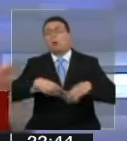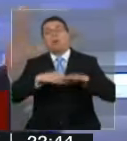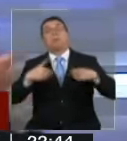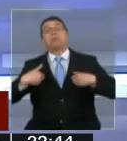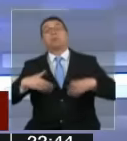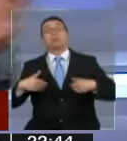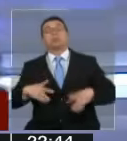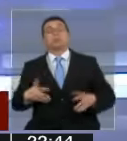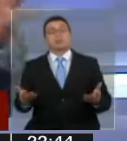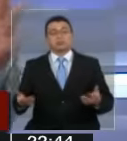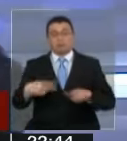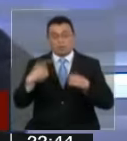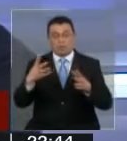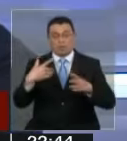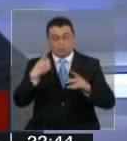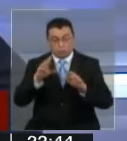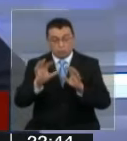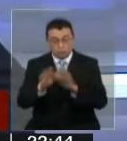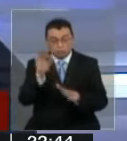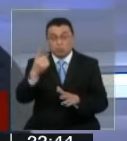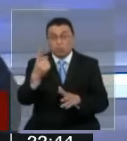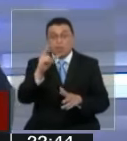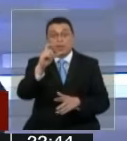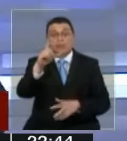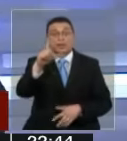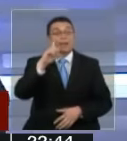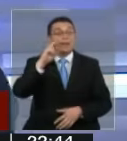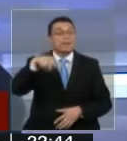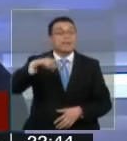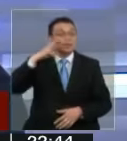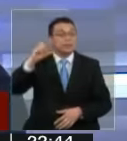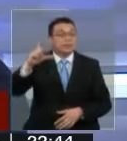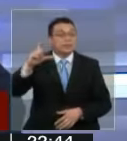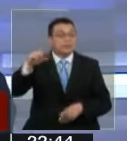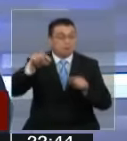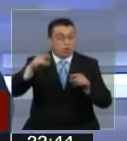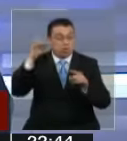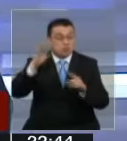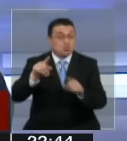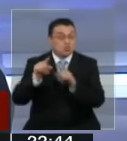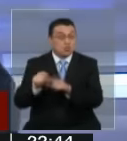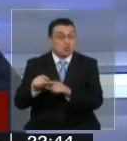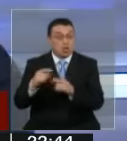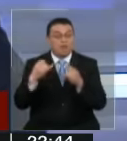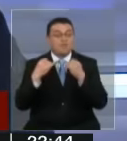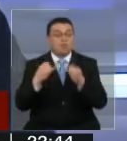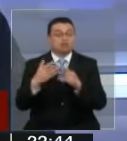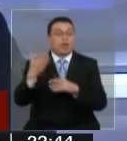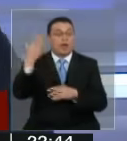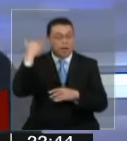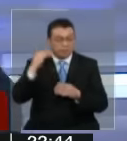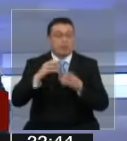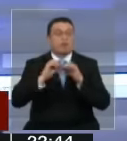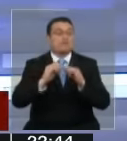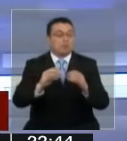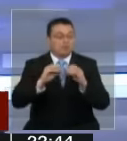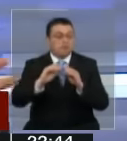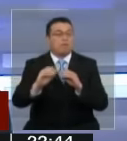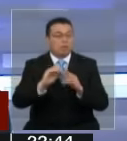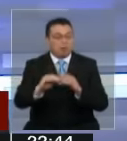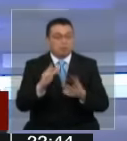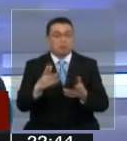ha comentado que le costó encontrar un medio, que fue el Clinic, que levantara esta información. Durante mucho tiempo estuvo sobre los medios